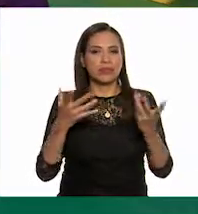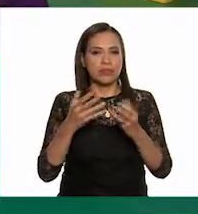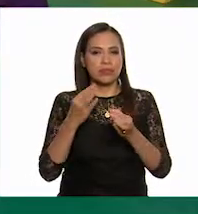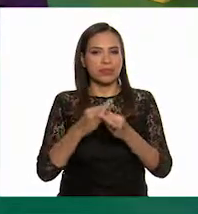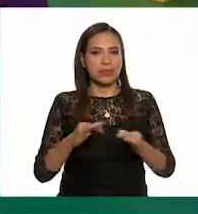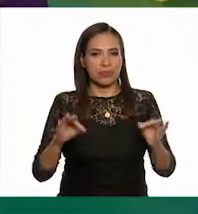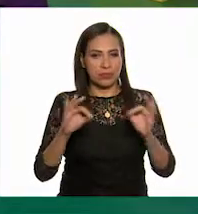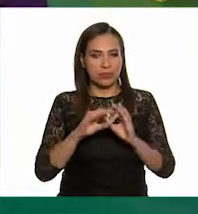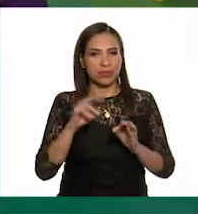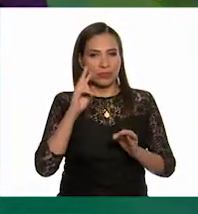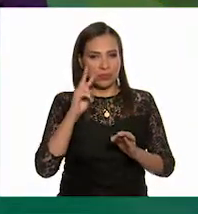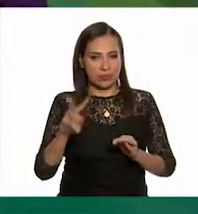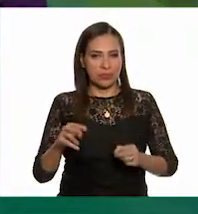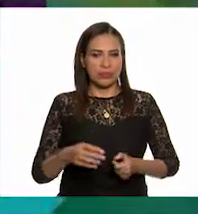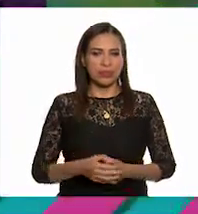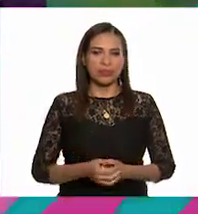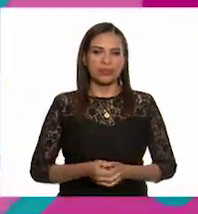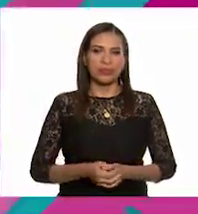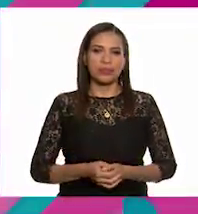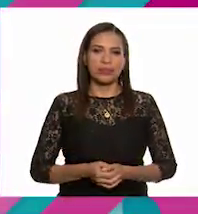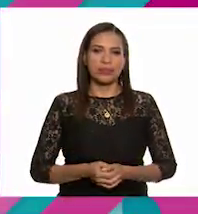importantes? Vamos a verlo.